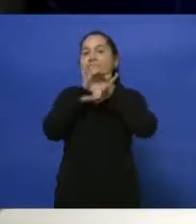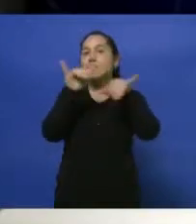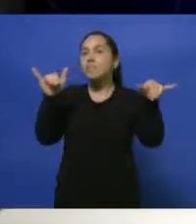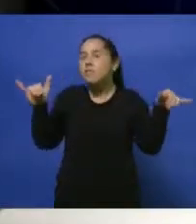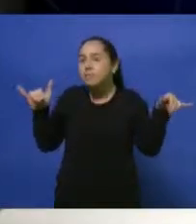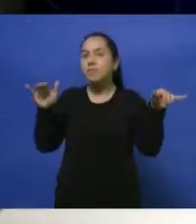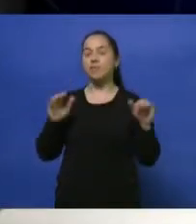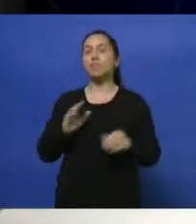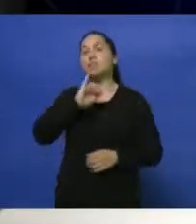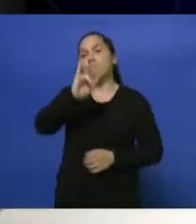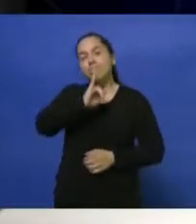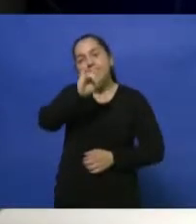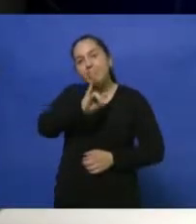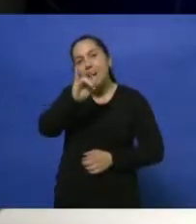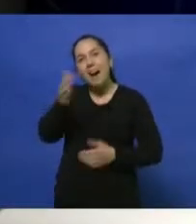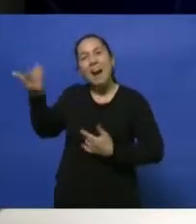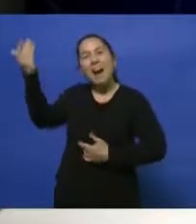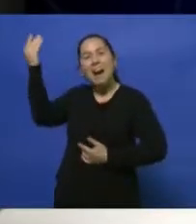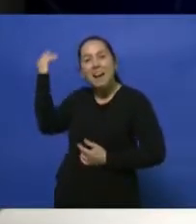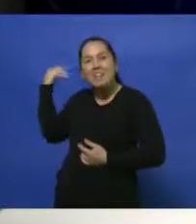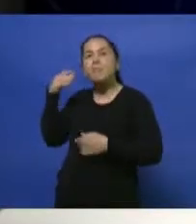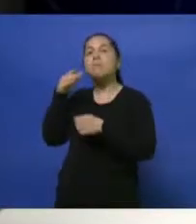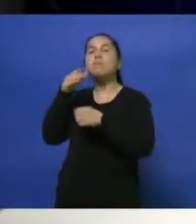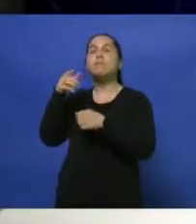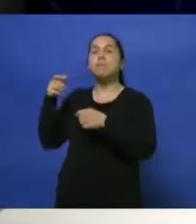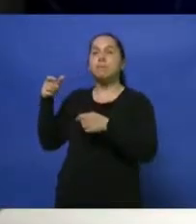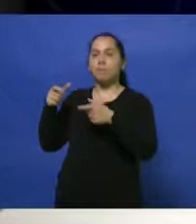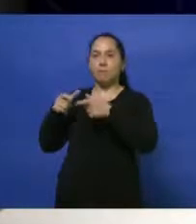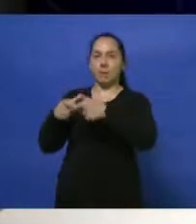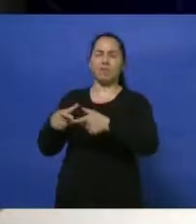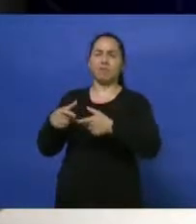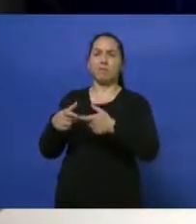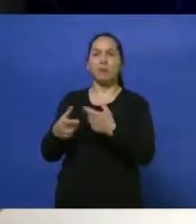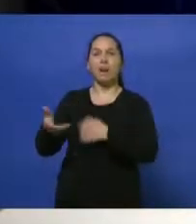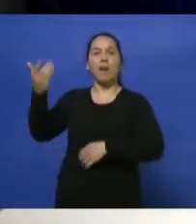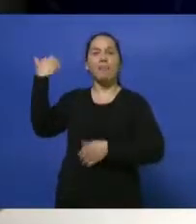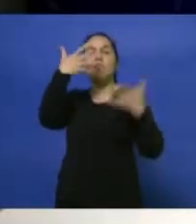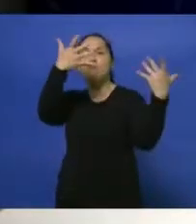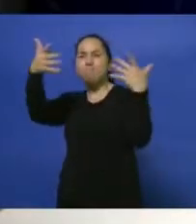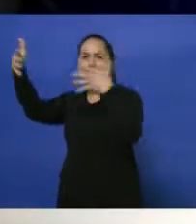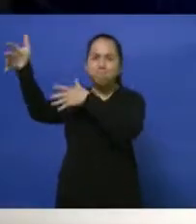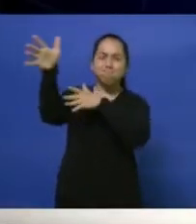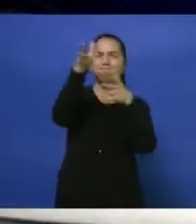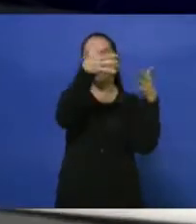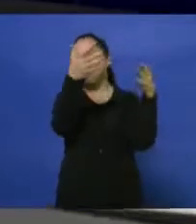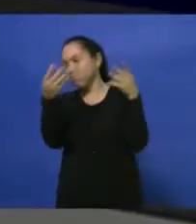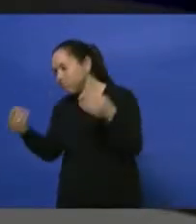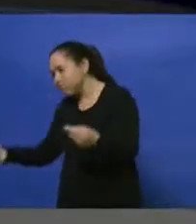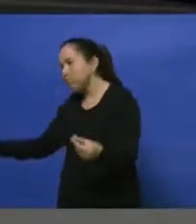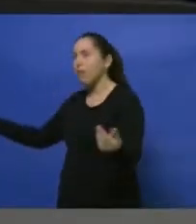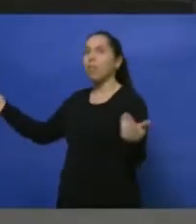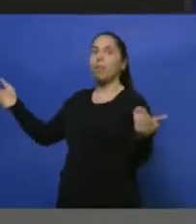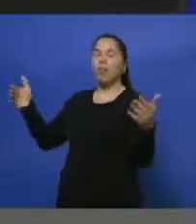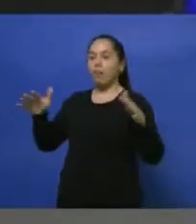Parafraseando una vieja y exitosa película, podríamos decir lo que el viento nos dejó, lo que el viento nos ha dejado a